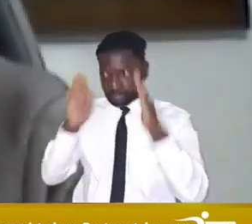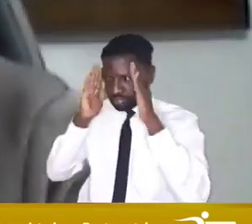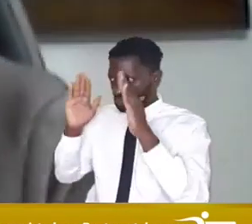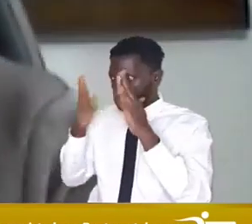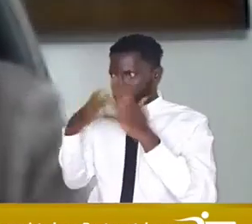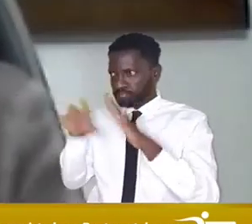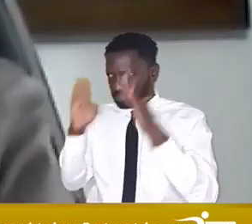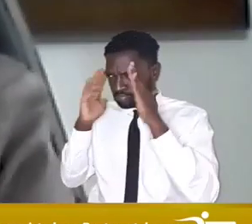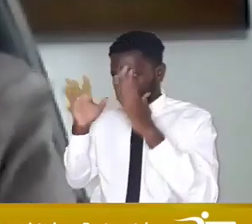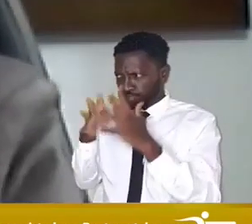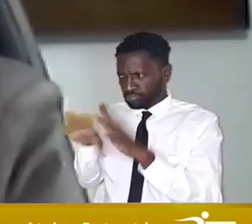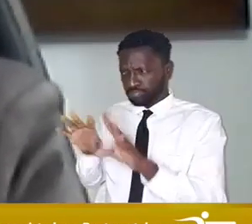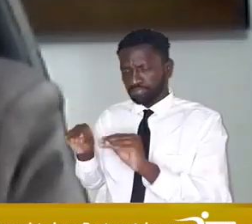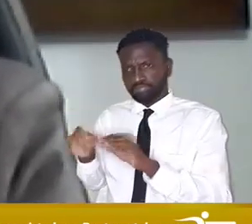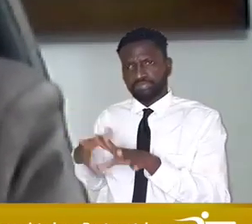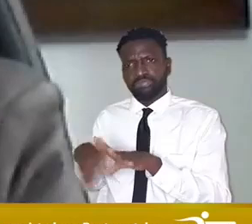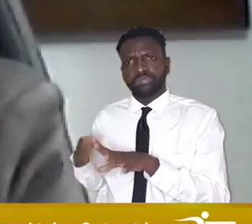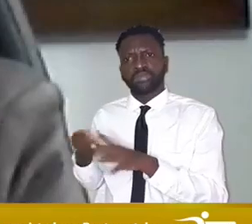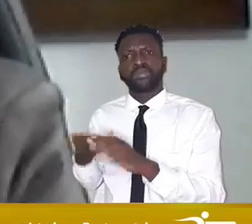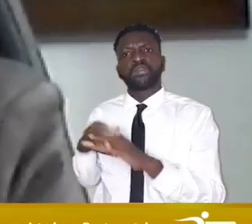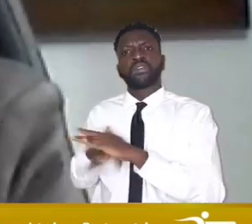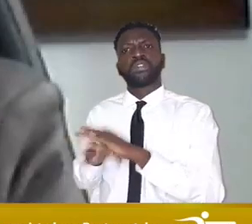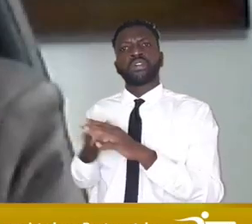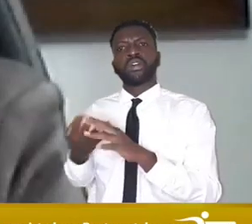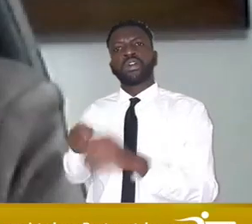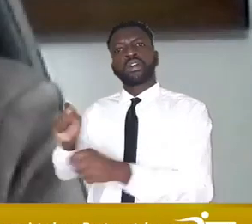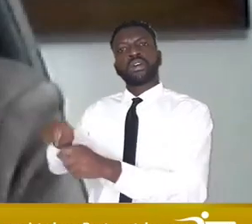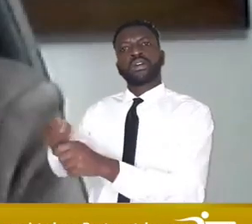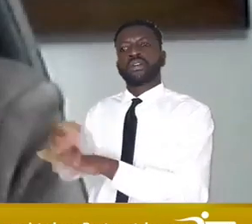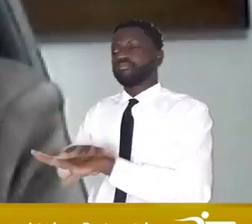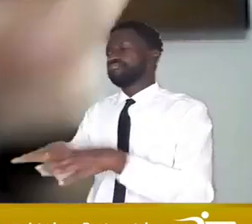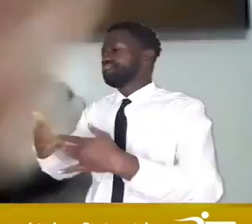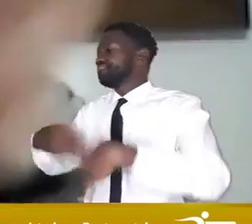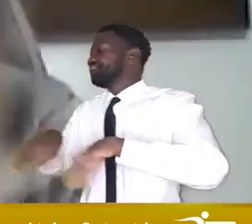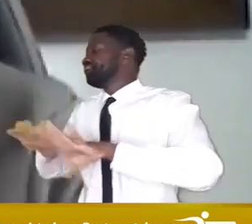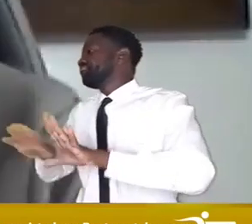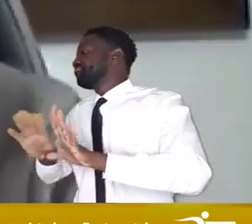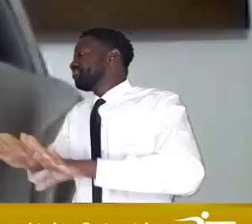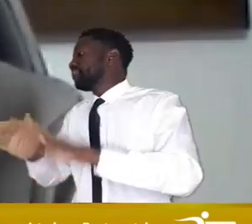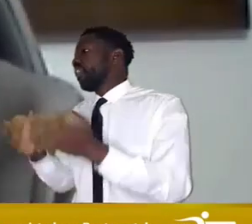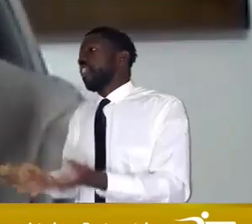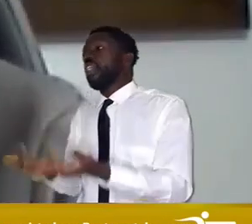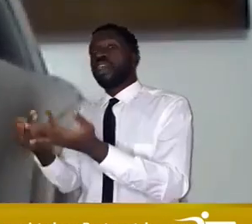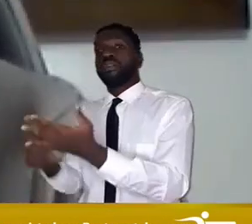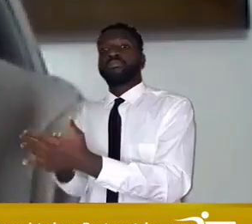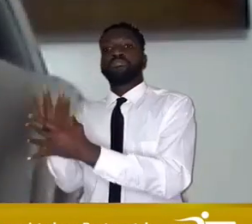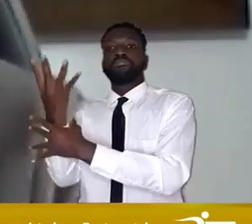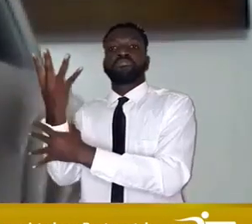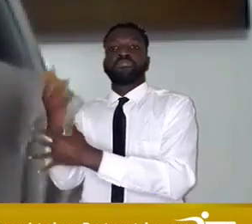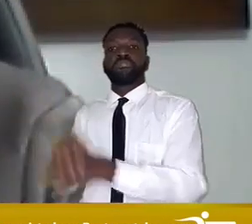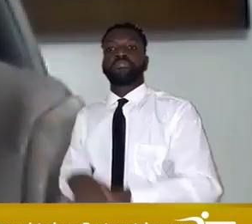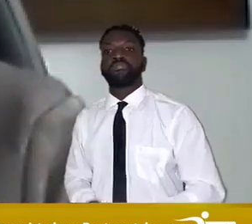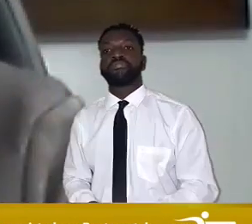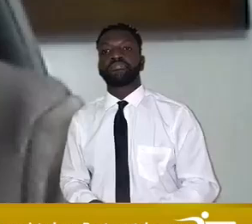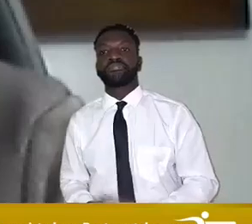hay que velar, porque después que se siembra la cizaña, ya no hay nada que hacer, hay que esperar que crezca, que se